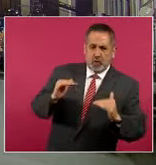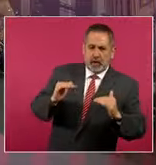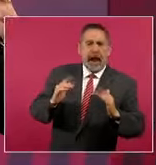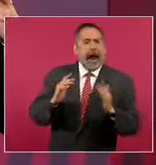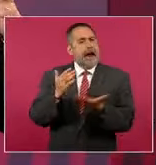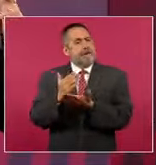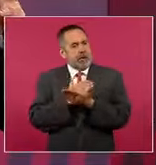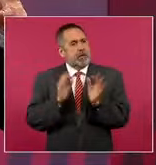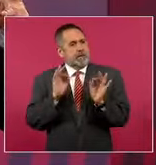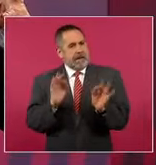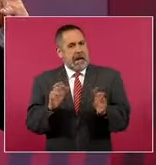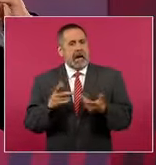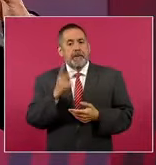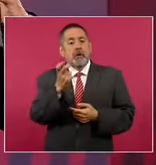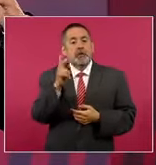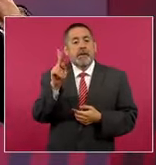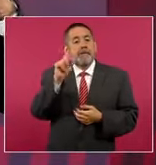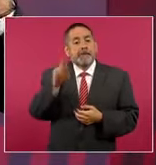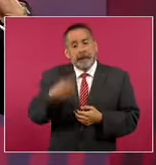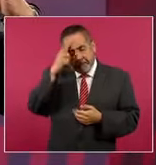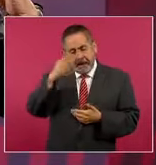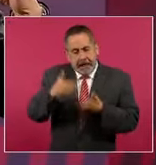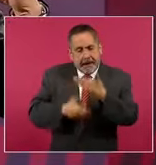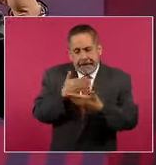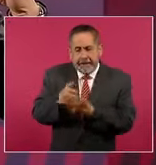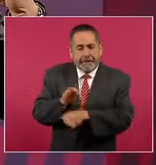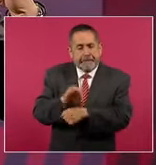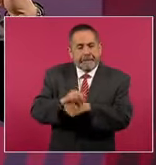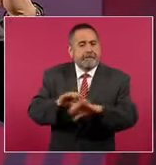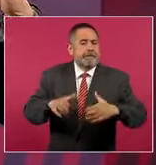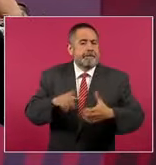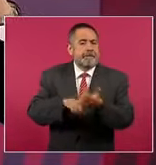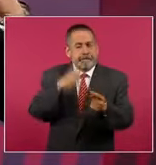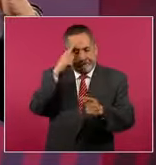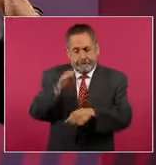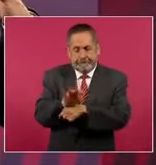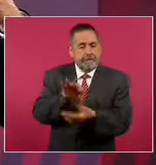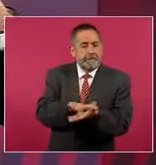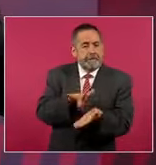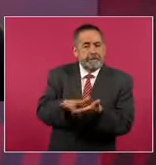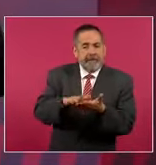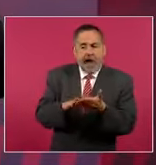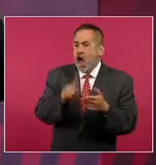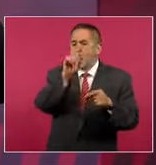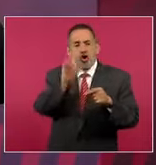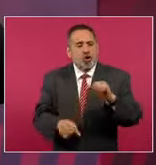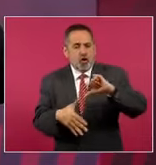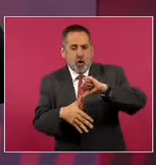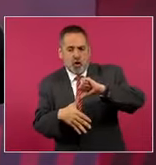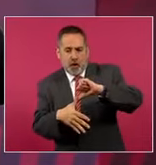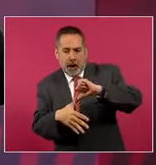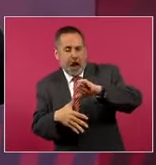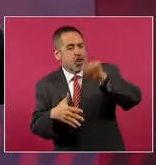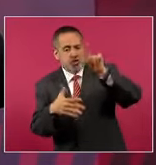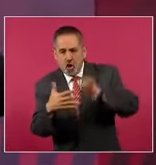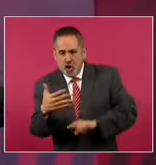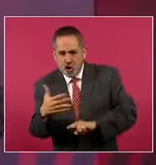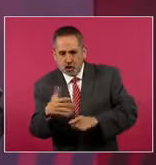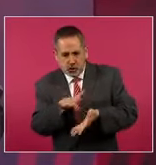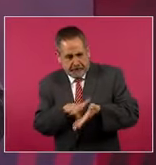plan de desarrollo para apoyar a todos los países